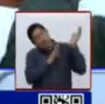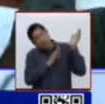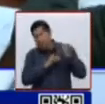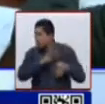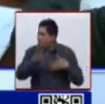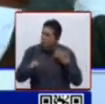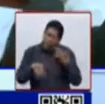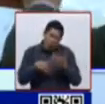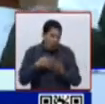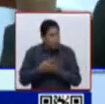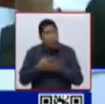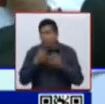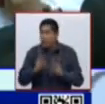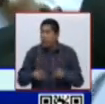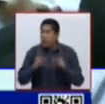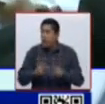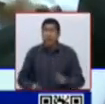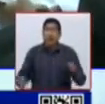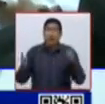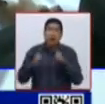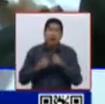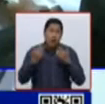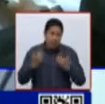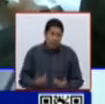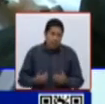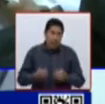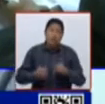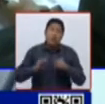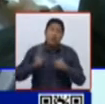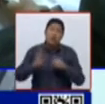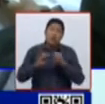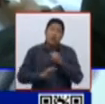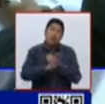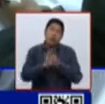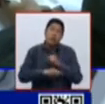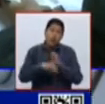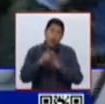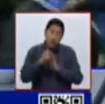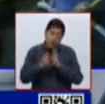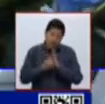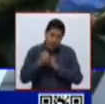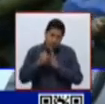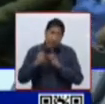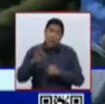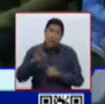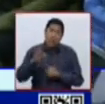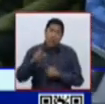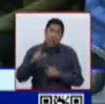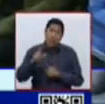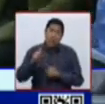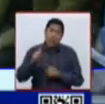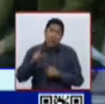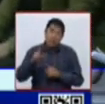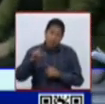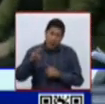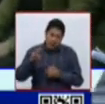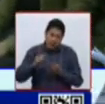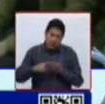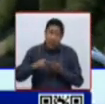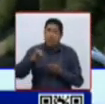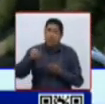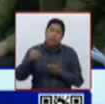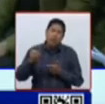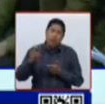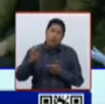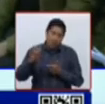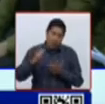todos los implicados. Hasta el momento, la defensa de los ex jefes militares Flavio Arce San Martín, Jorge